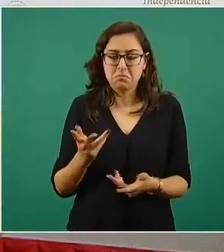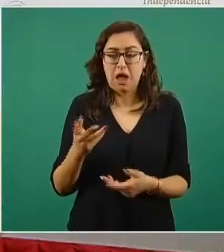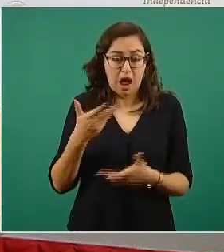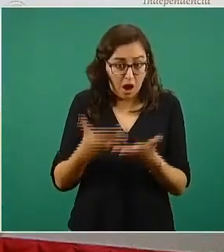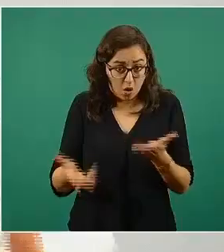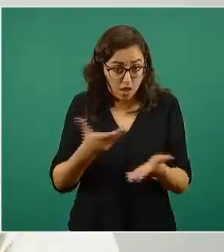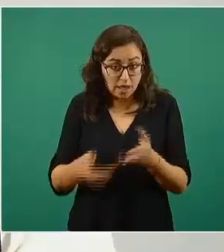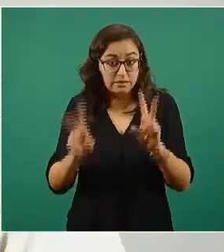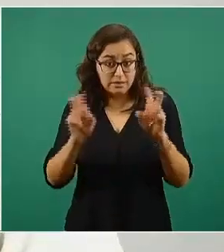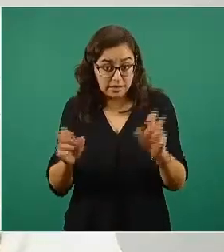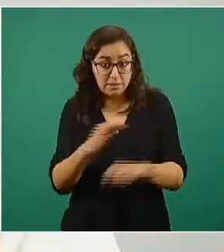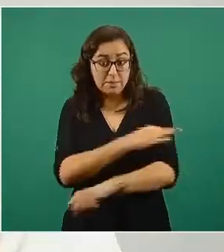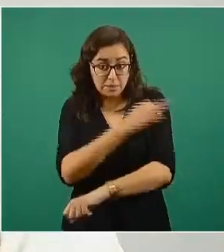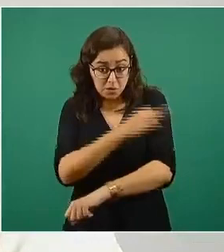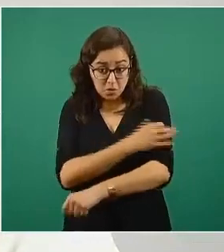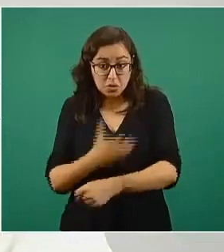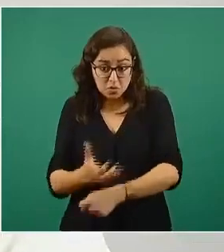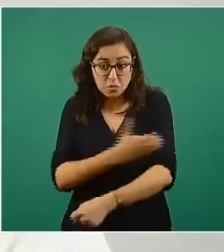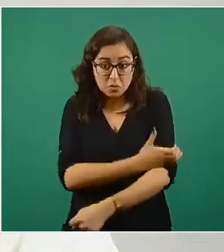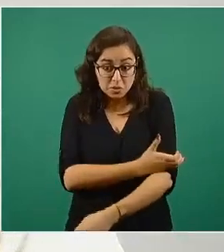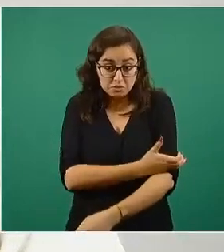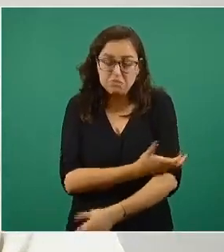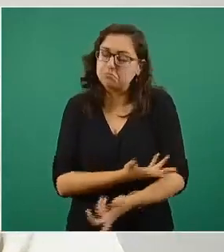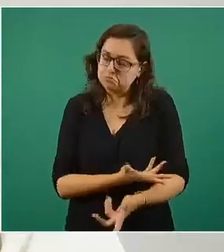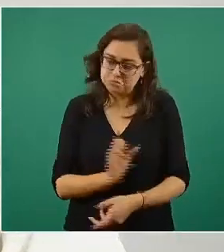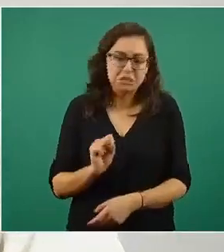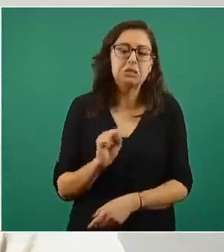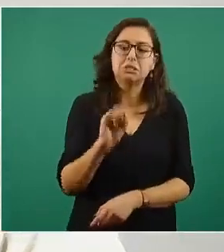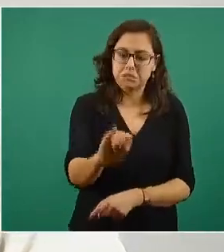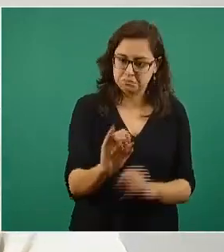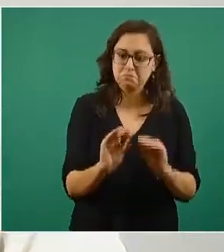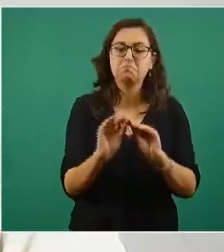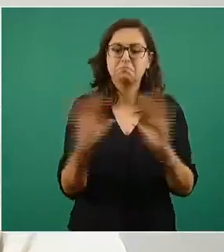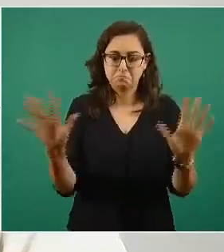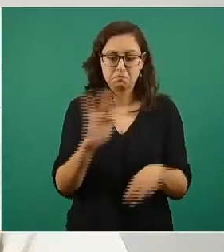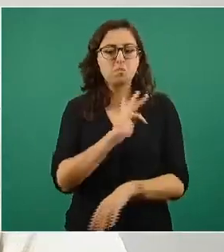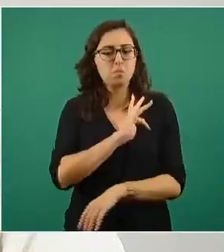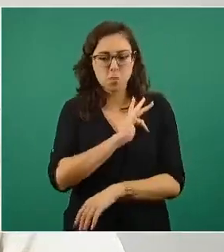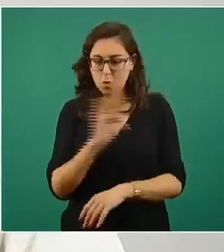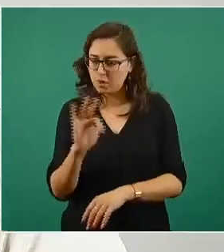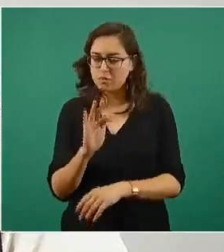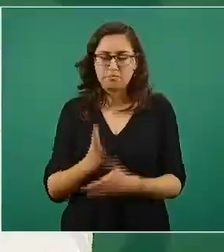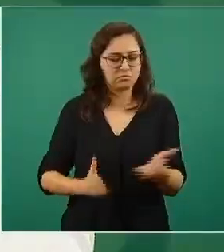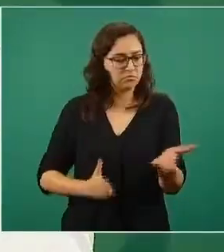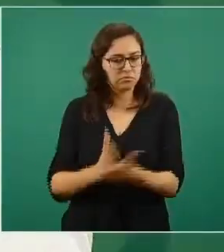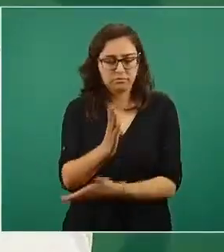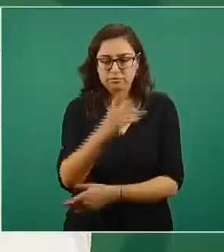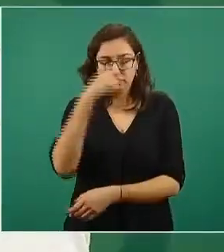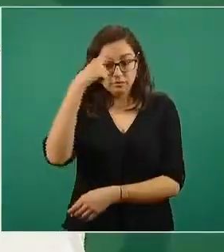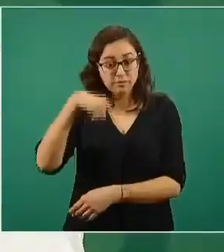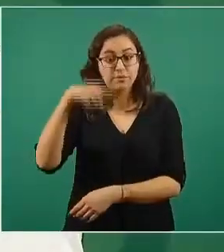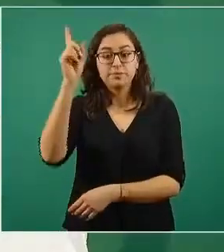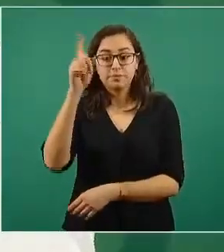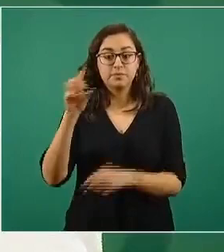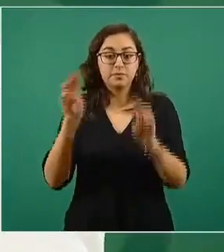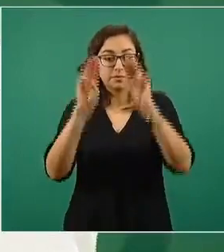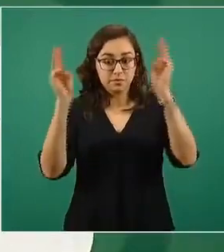en este caso, la pregunta particular, como lo comenta el doctor López-Gatell, podrán ingresar sin ningún problema a los módulos de